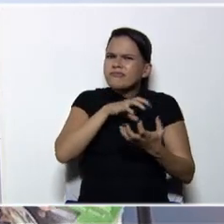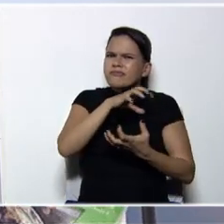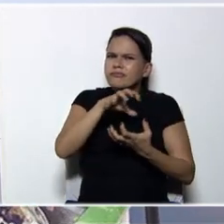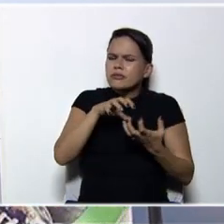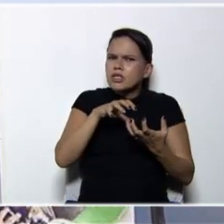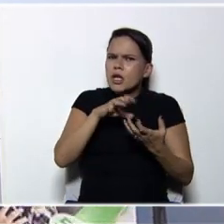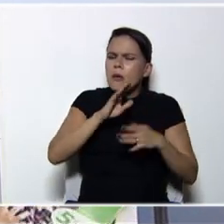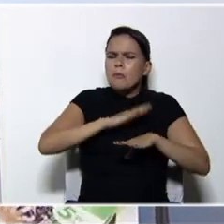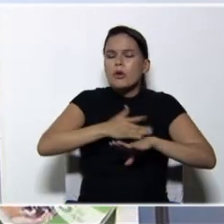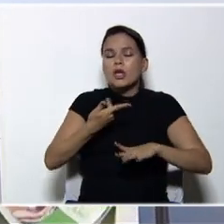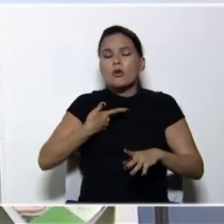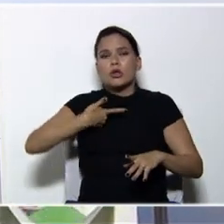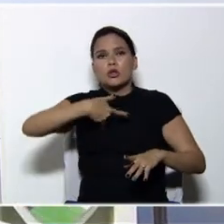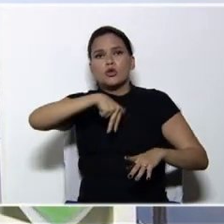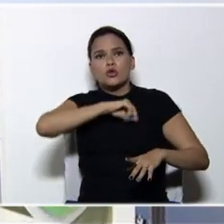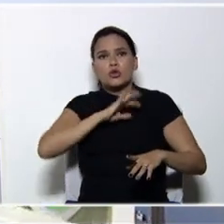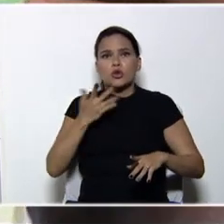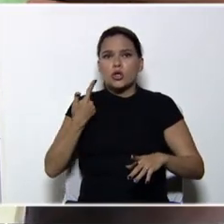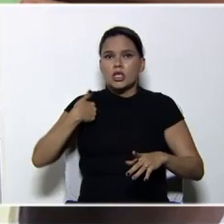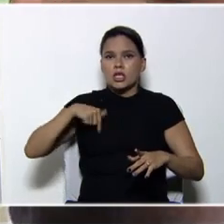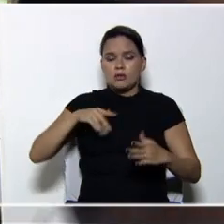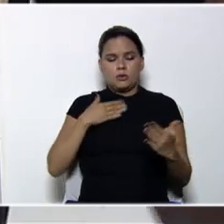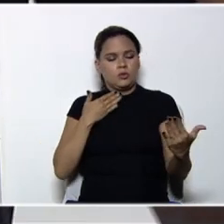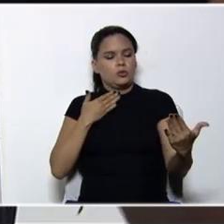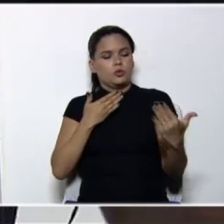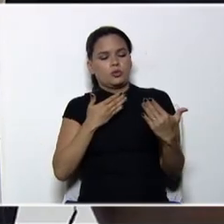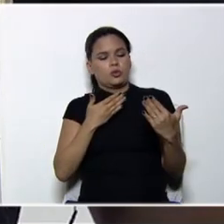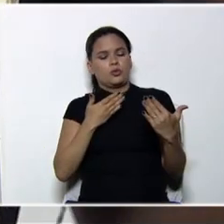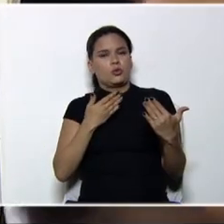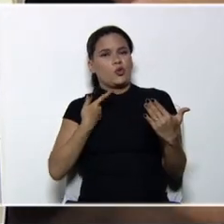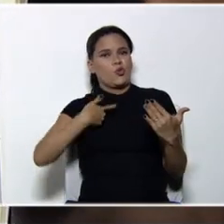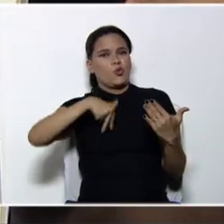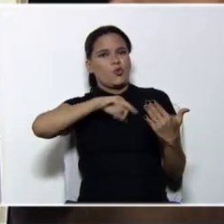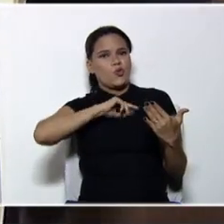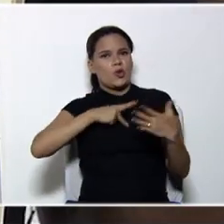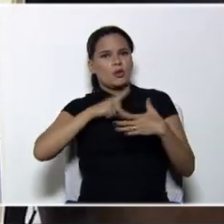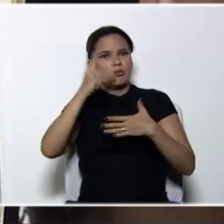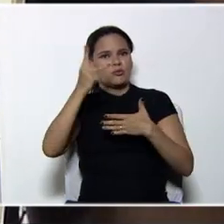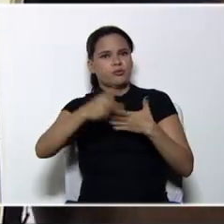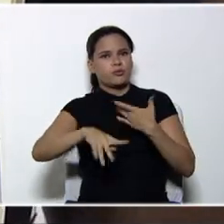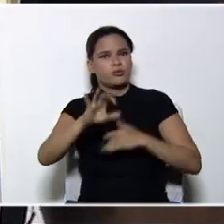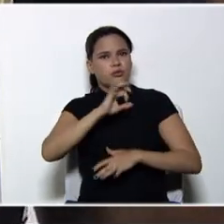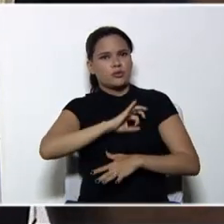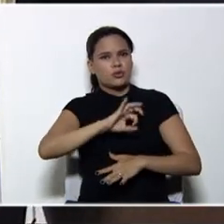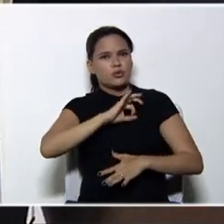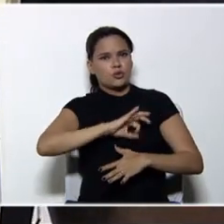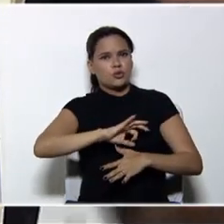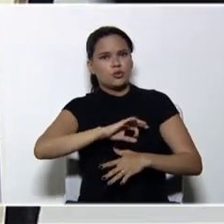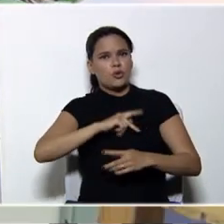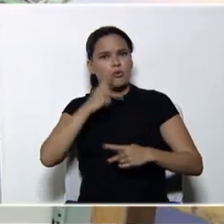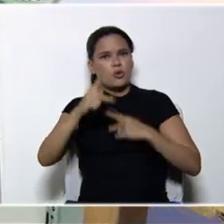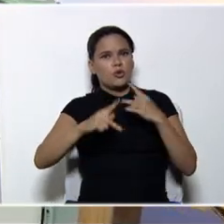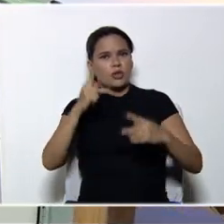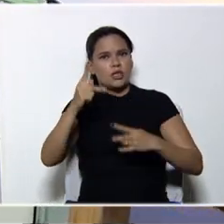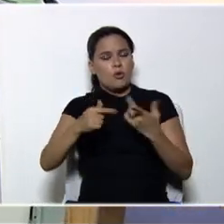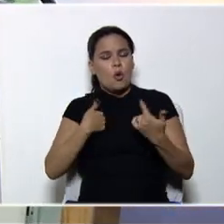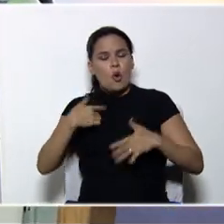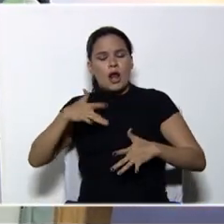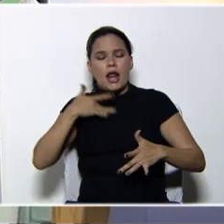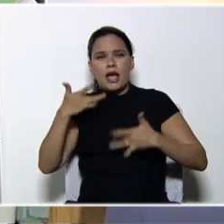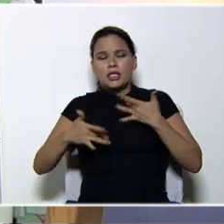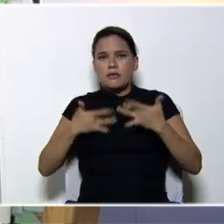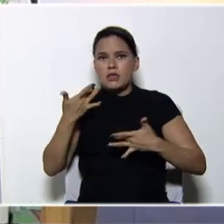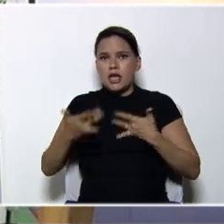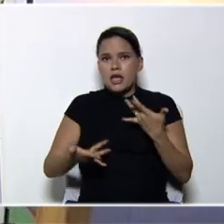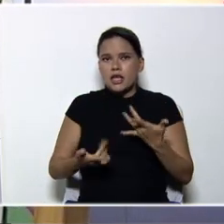cuando nosotros nos enfrentamos a nuestro proyecto socioproductivo o a nuestras actividades de los grupos de creación, recreación y producción, empiezan a